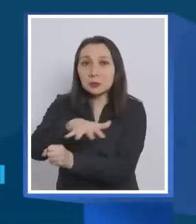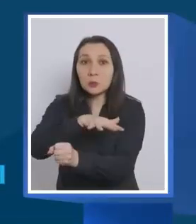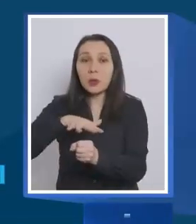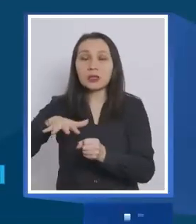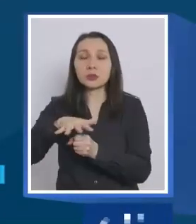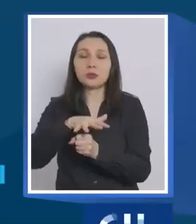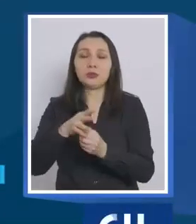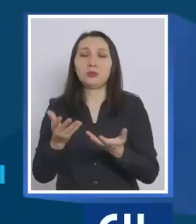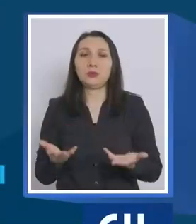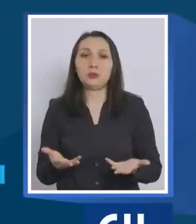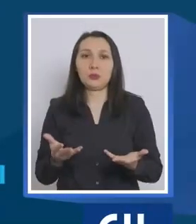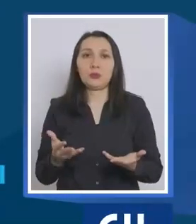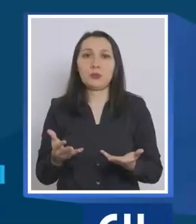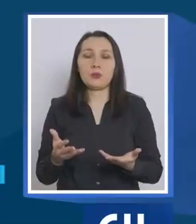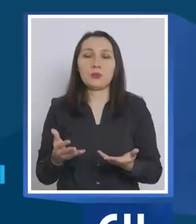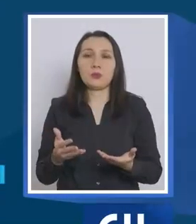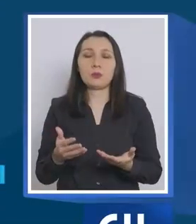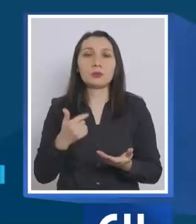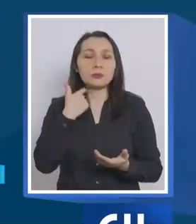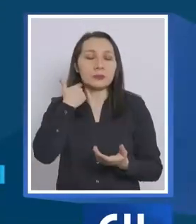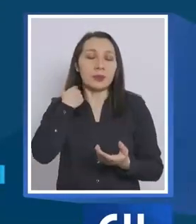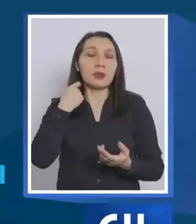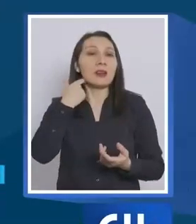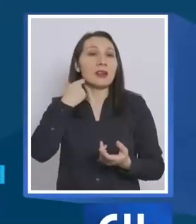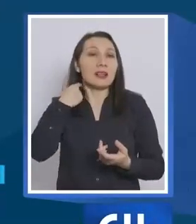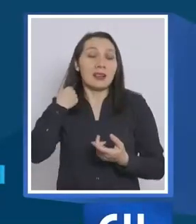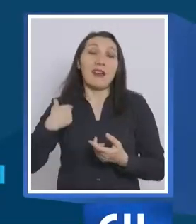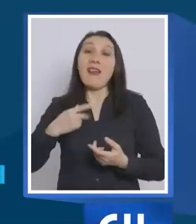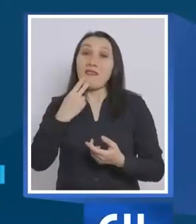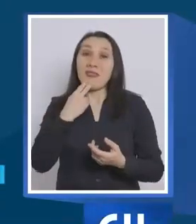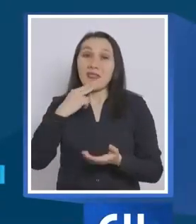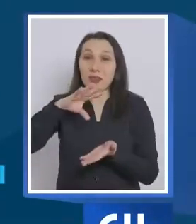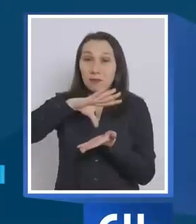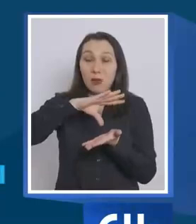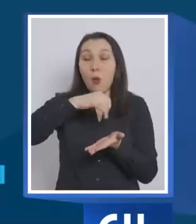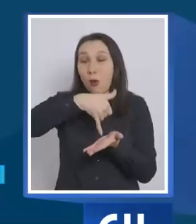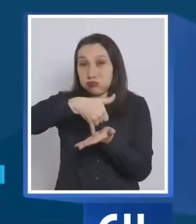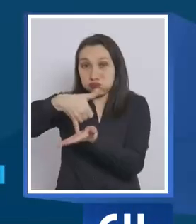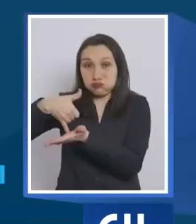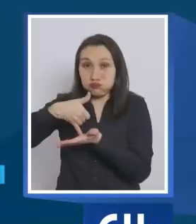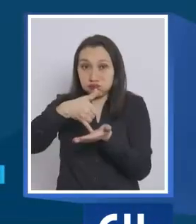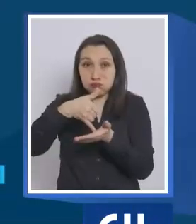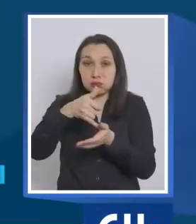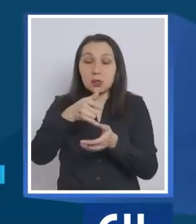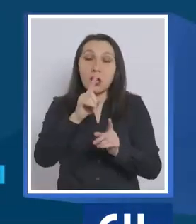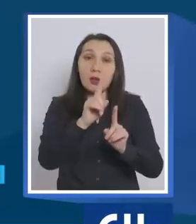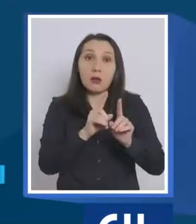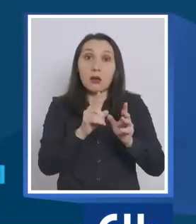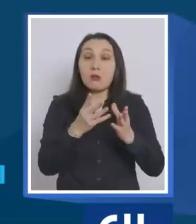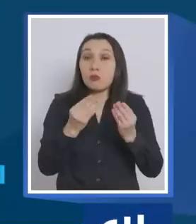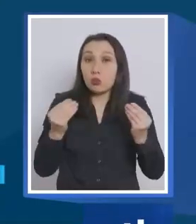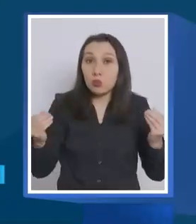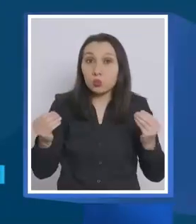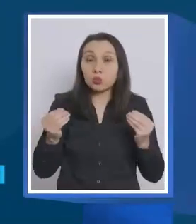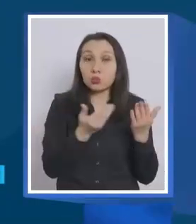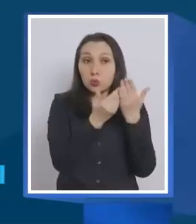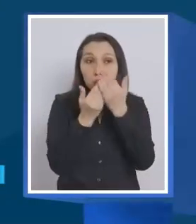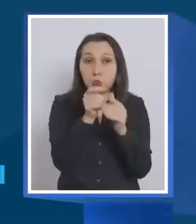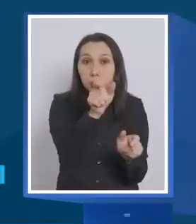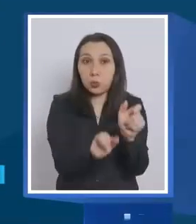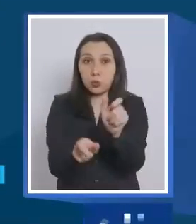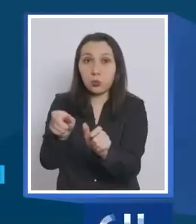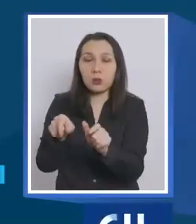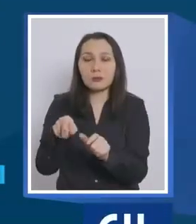de vulnerabilidad en el que viven muchos de nuestros alumnos